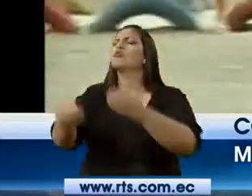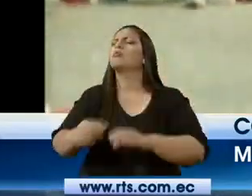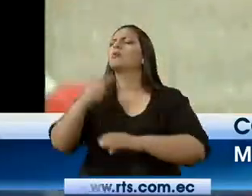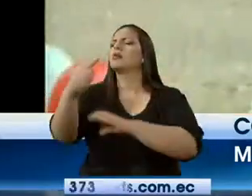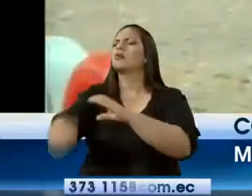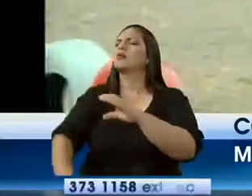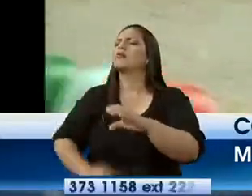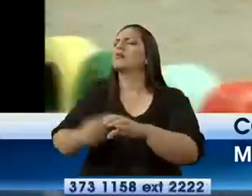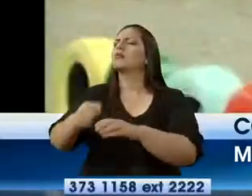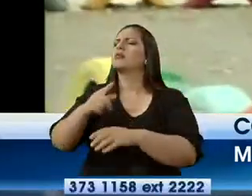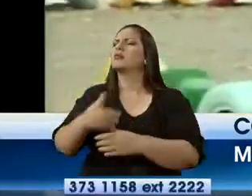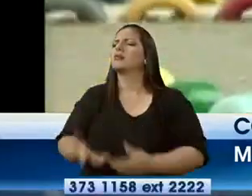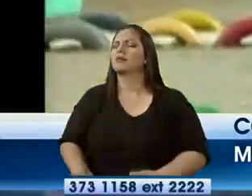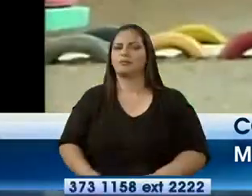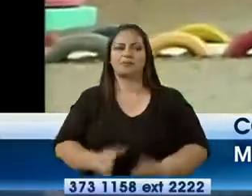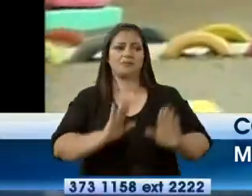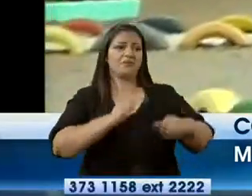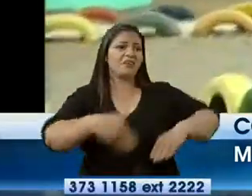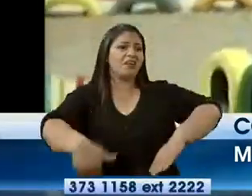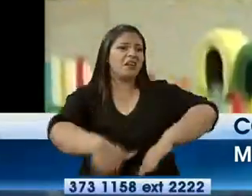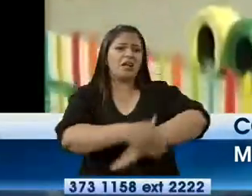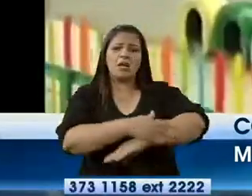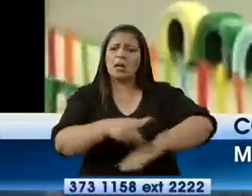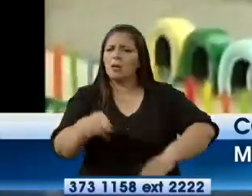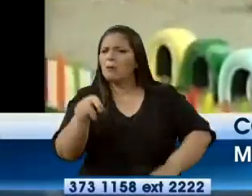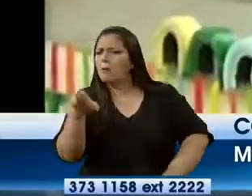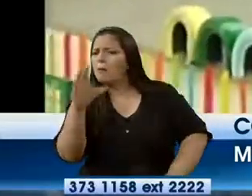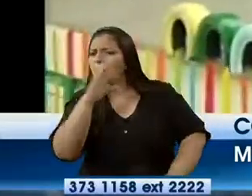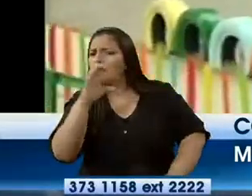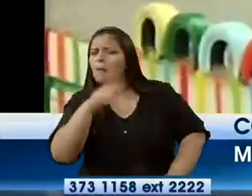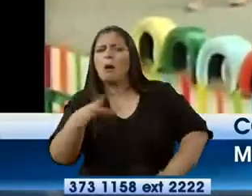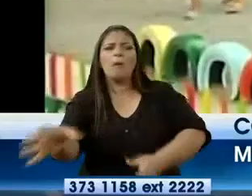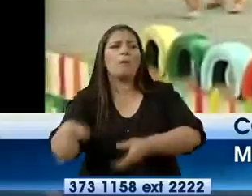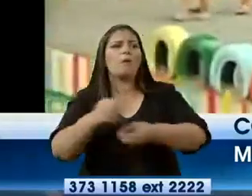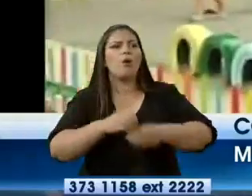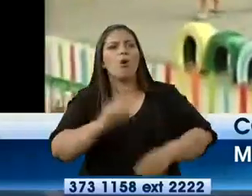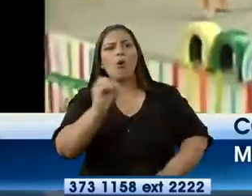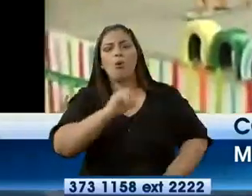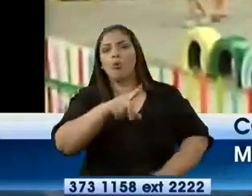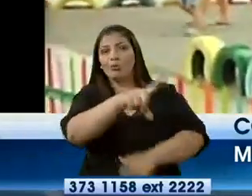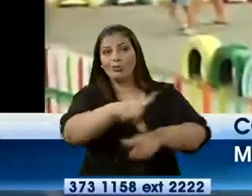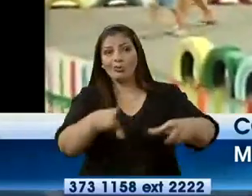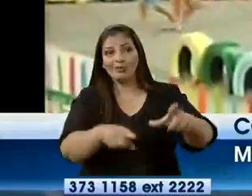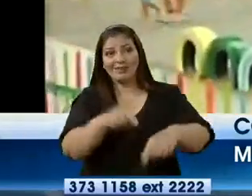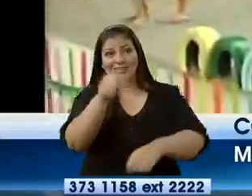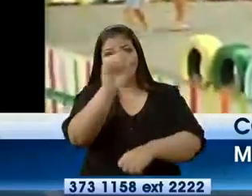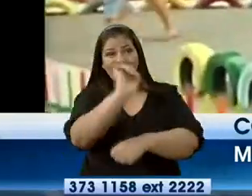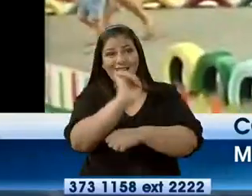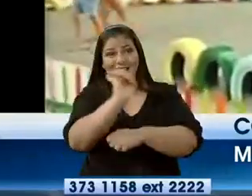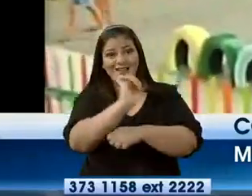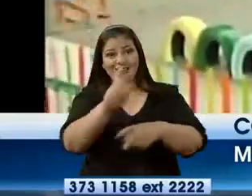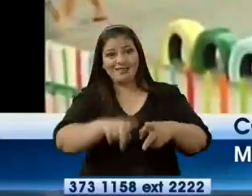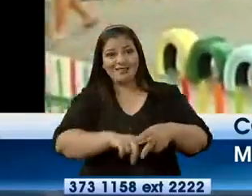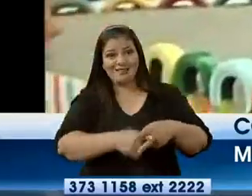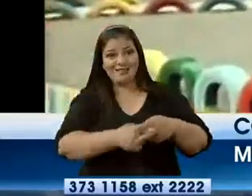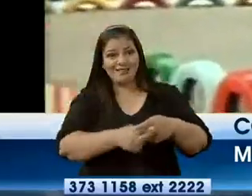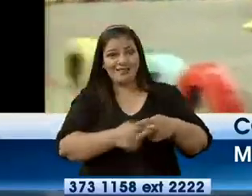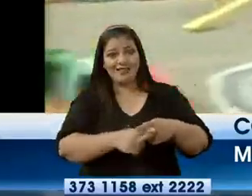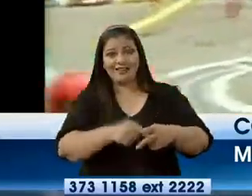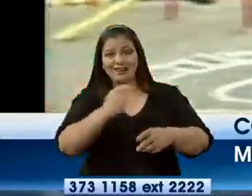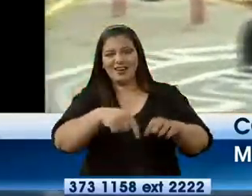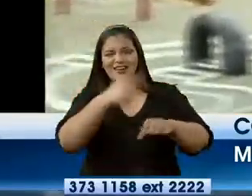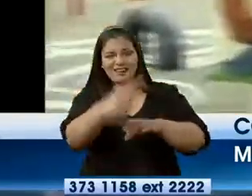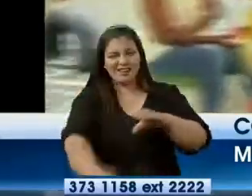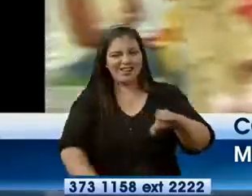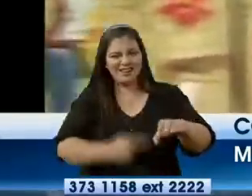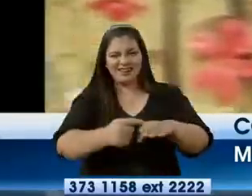vulcanizadoras, por ahí de distintos lugares. Ah, para que vean cómo se ha logrado. Muchísimas gracias, señora. Felicitaciones y suerte. Ellos